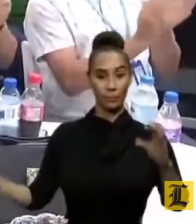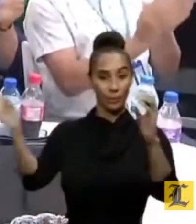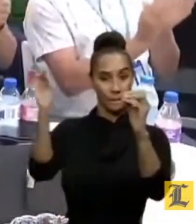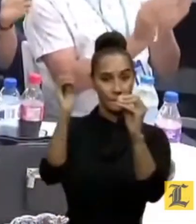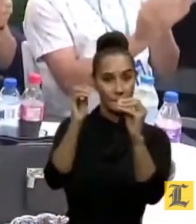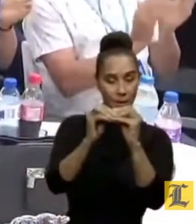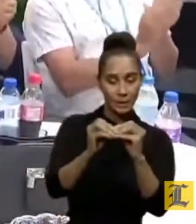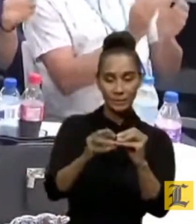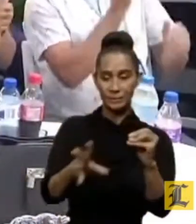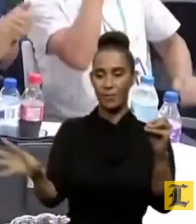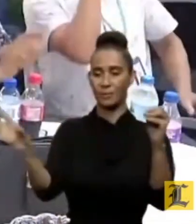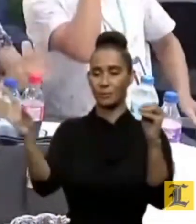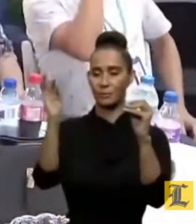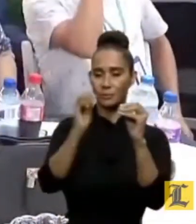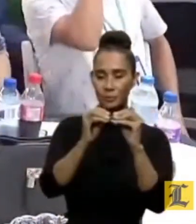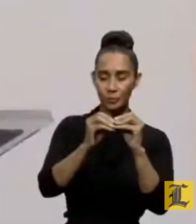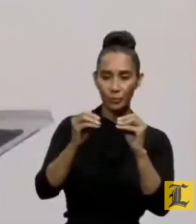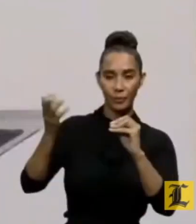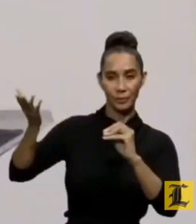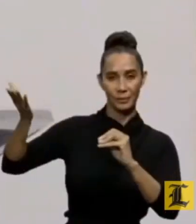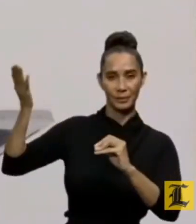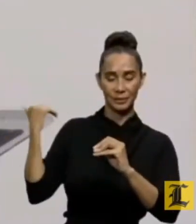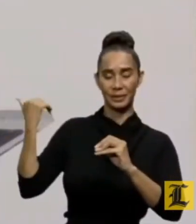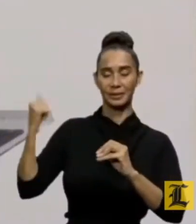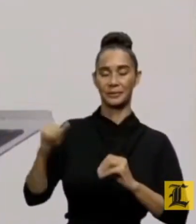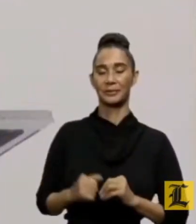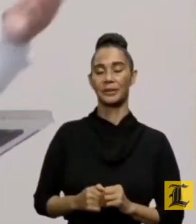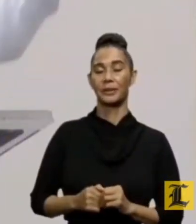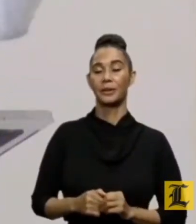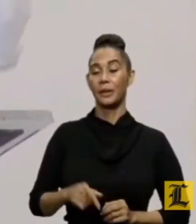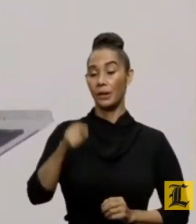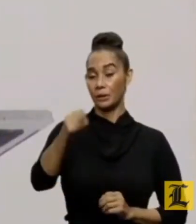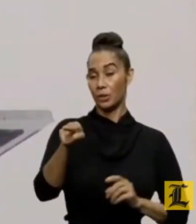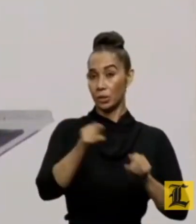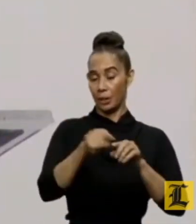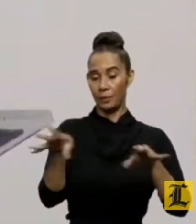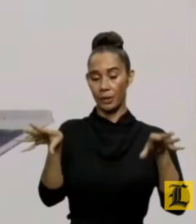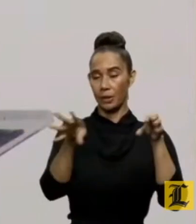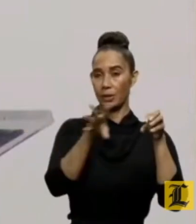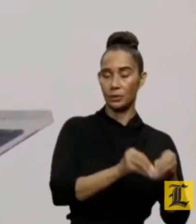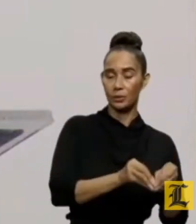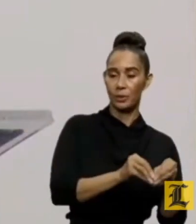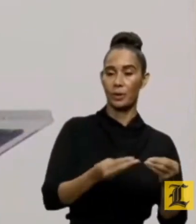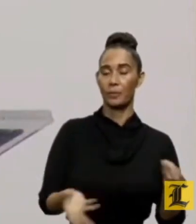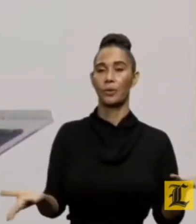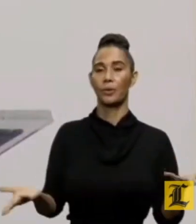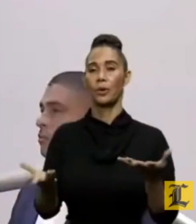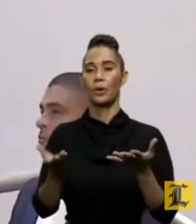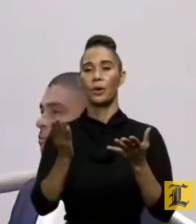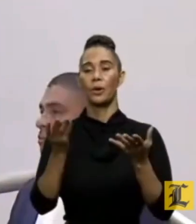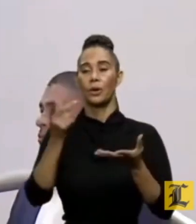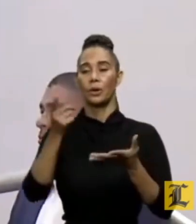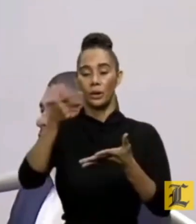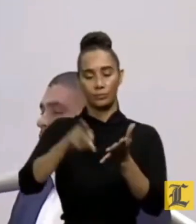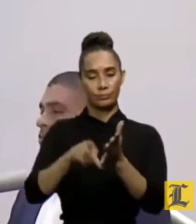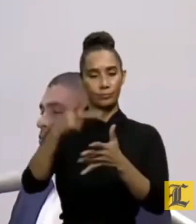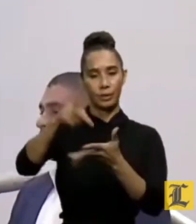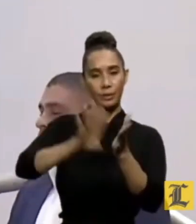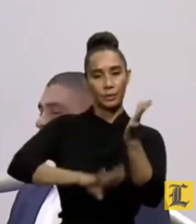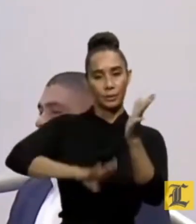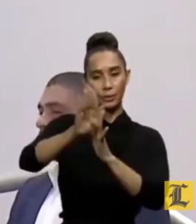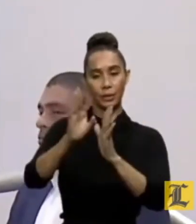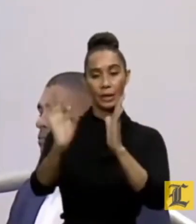Multiplicado varias veces lo que pasaba antes. Y a eso le sumamos entonces las acciones desarrolladas por las